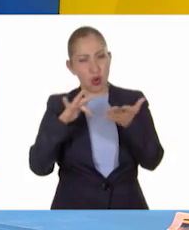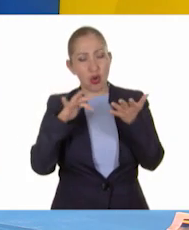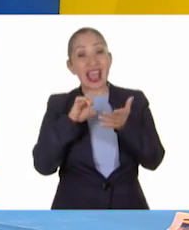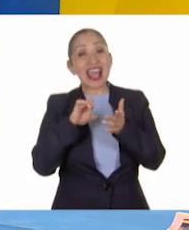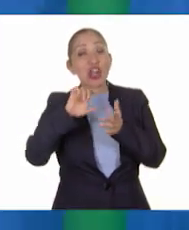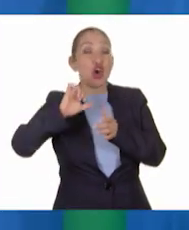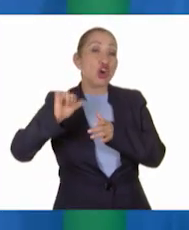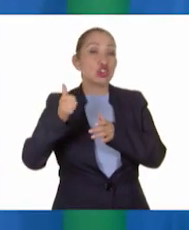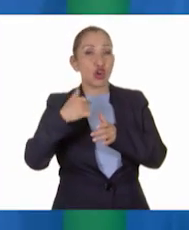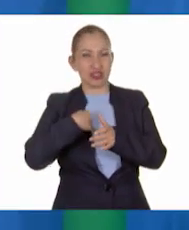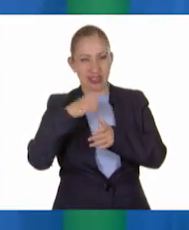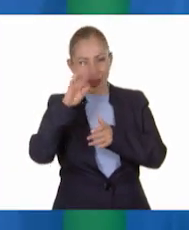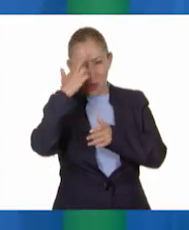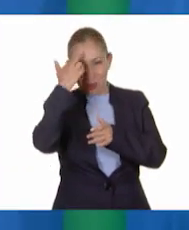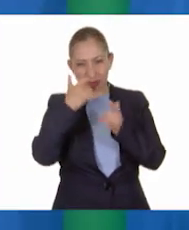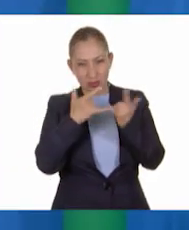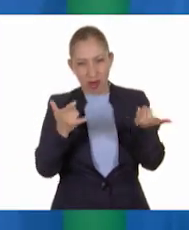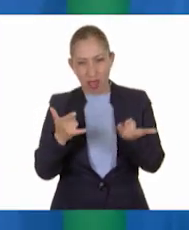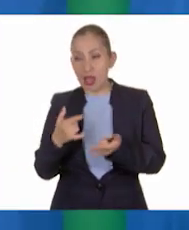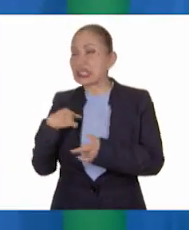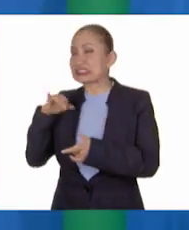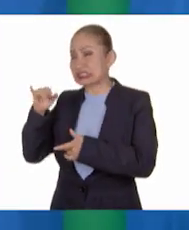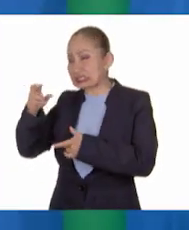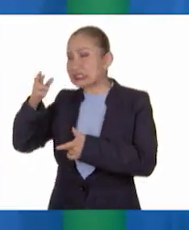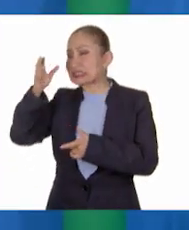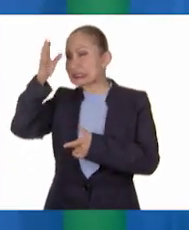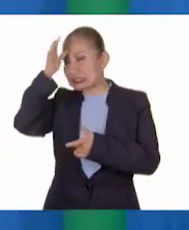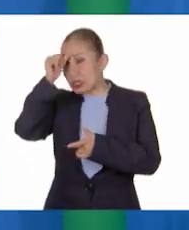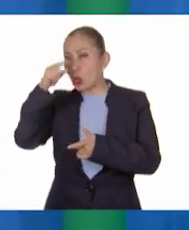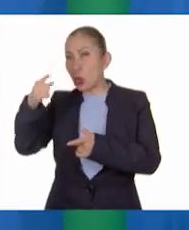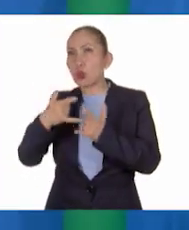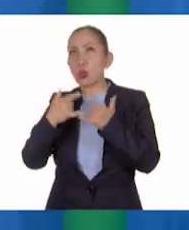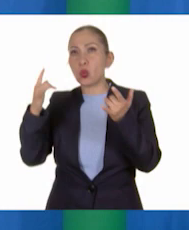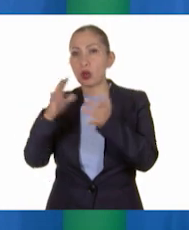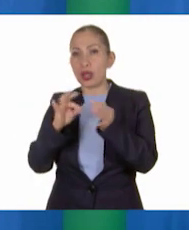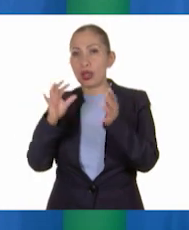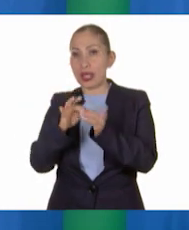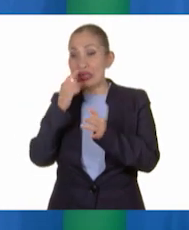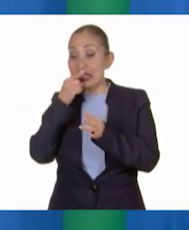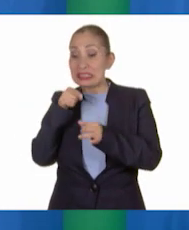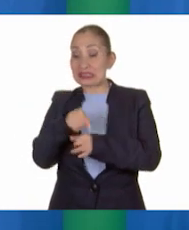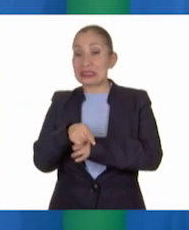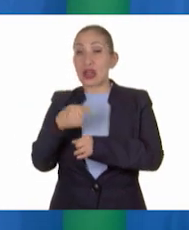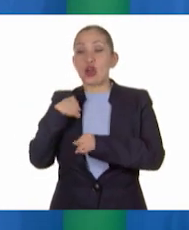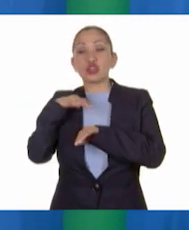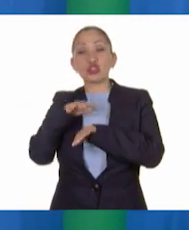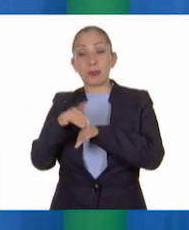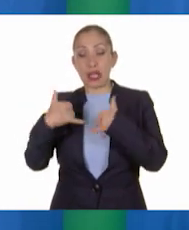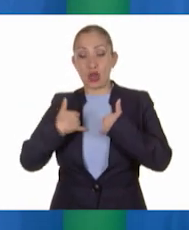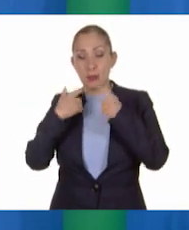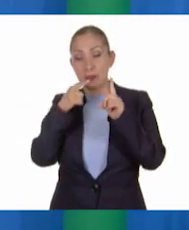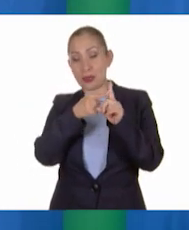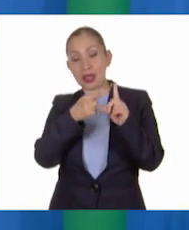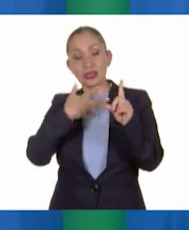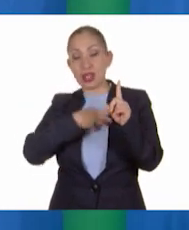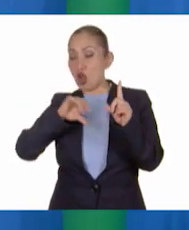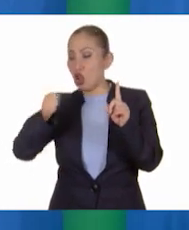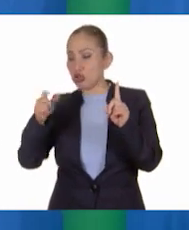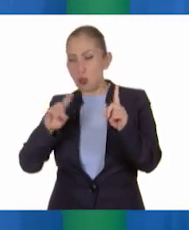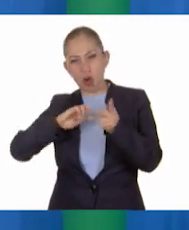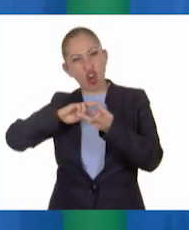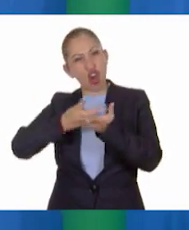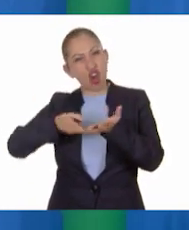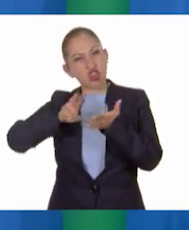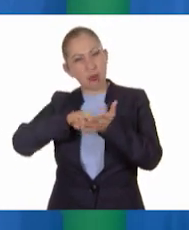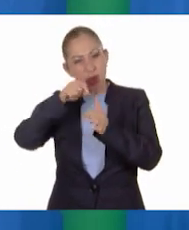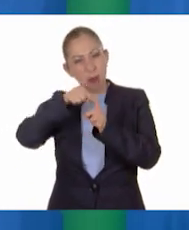¿Lo recuerdas? Sí, me acuerdo perfectamente. Es un cuento, como lo señala el título, sobre un joven que tiene otro yo. Y